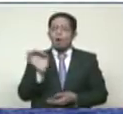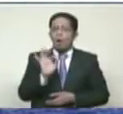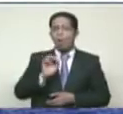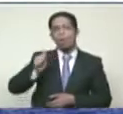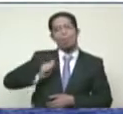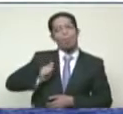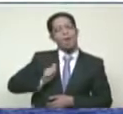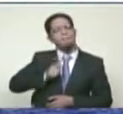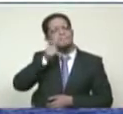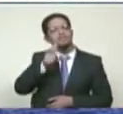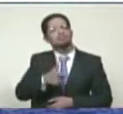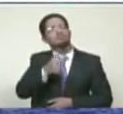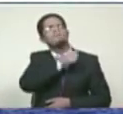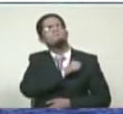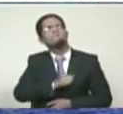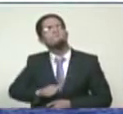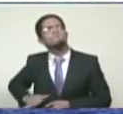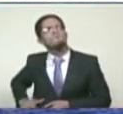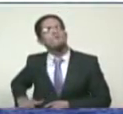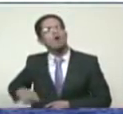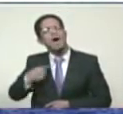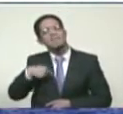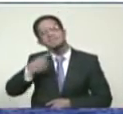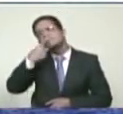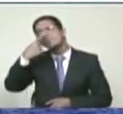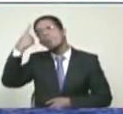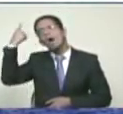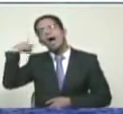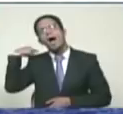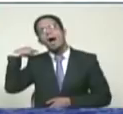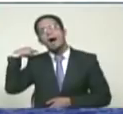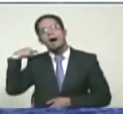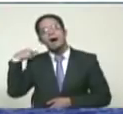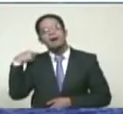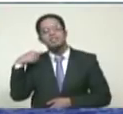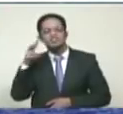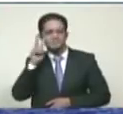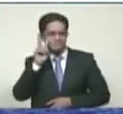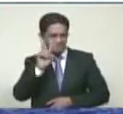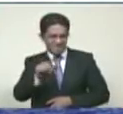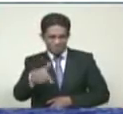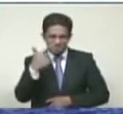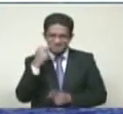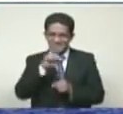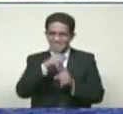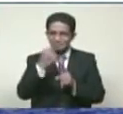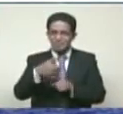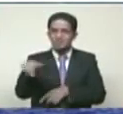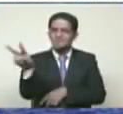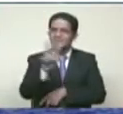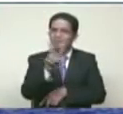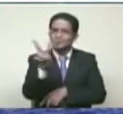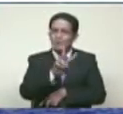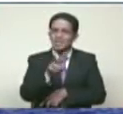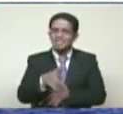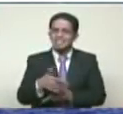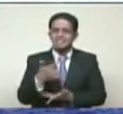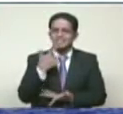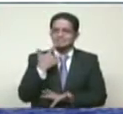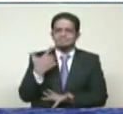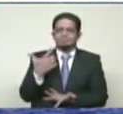floja diría hace un año, si viera esta película, no, no se